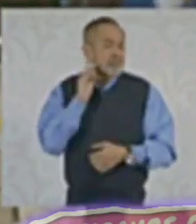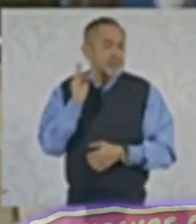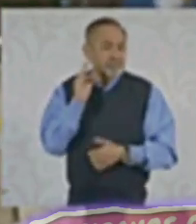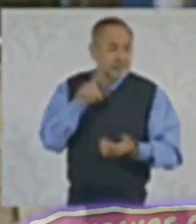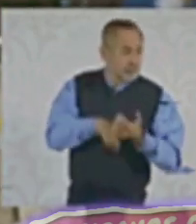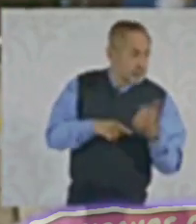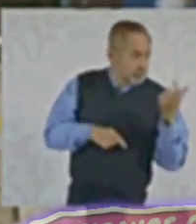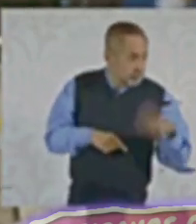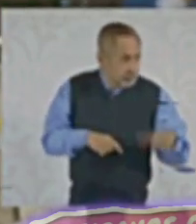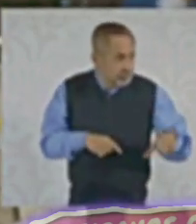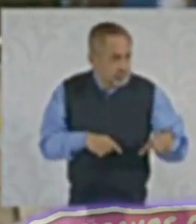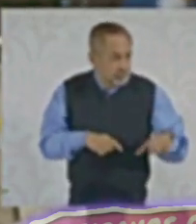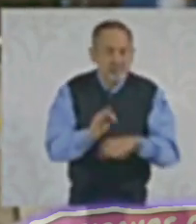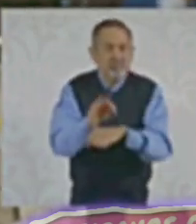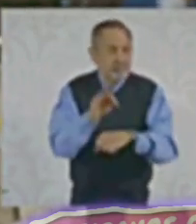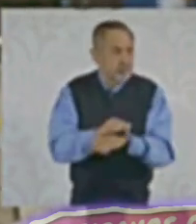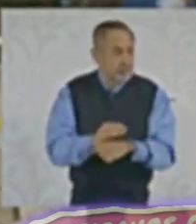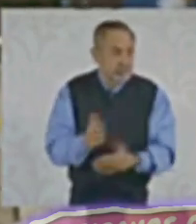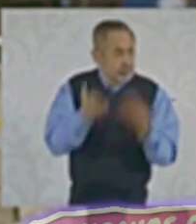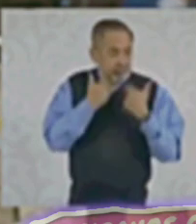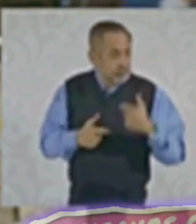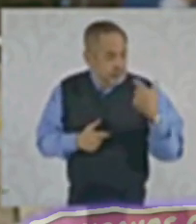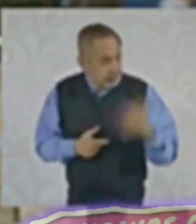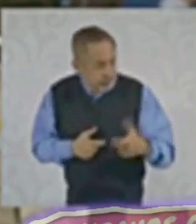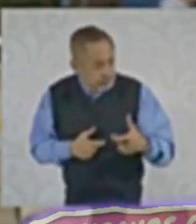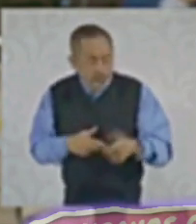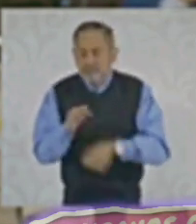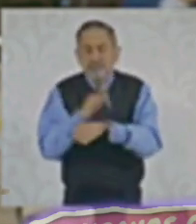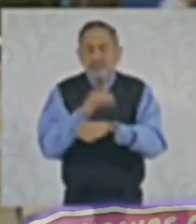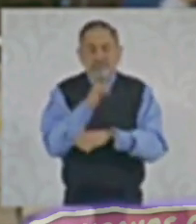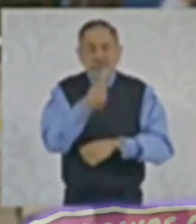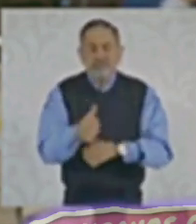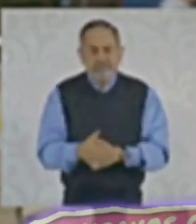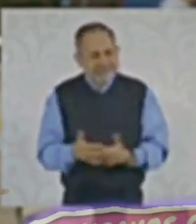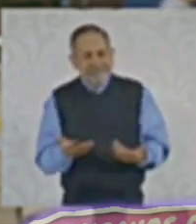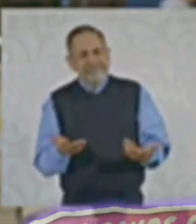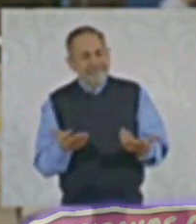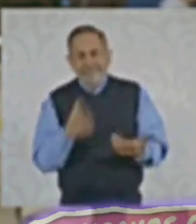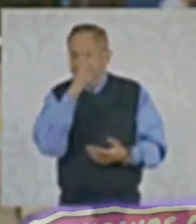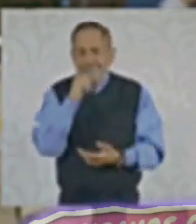existe y que no se puede continuar